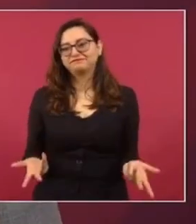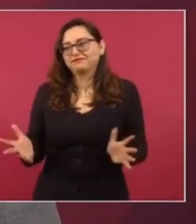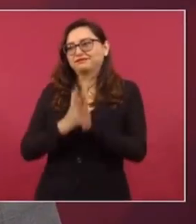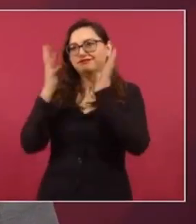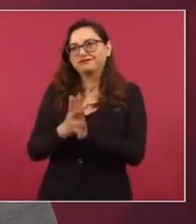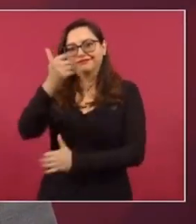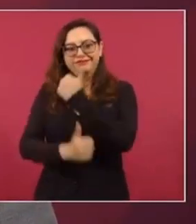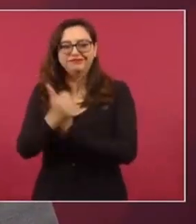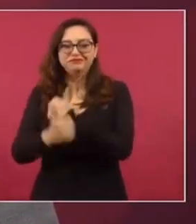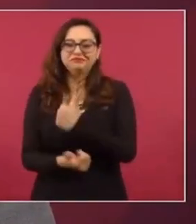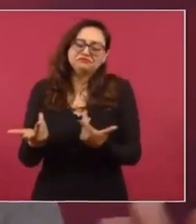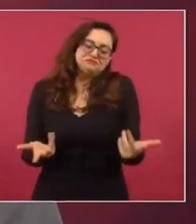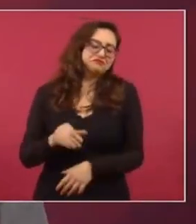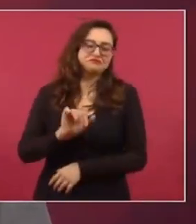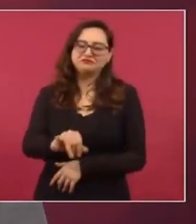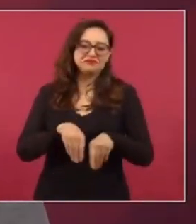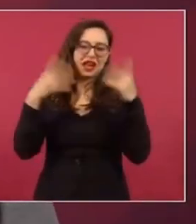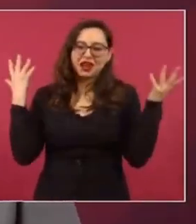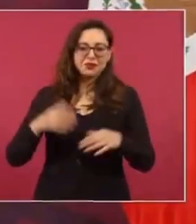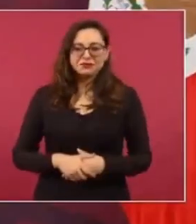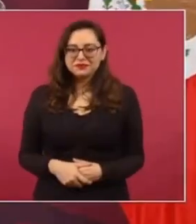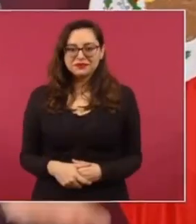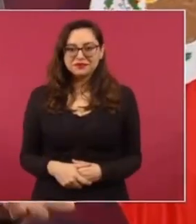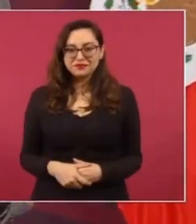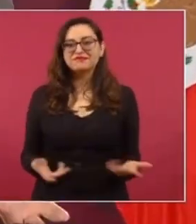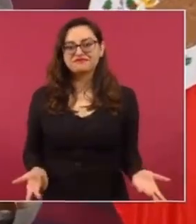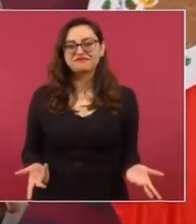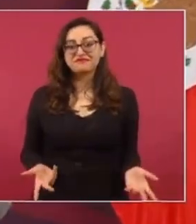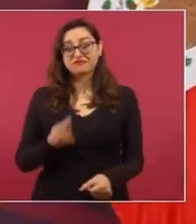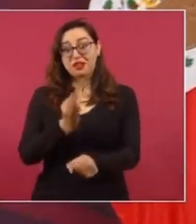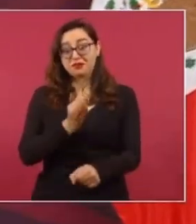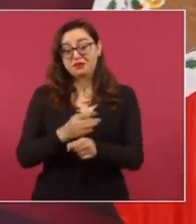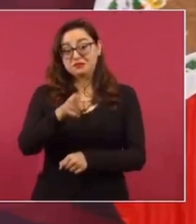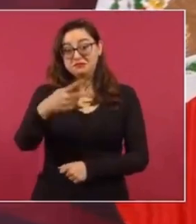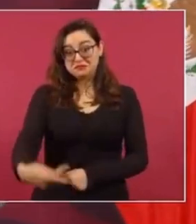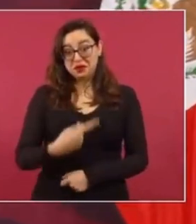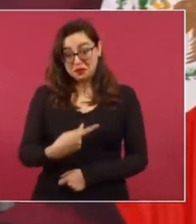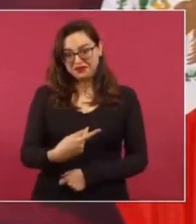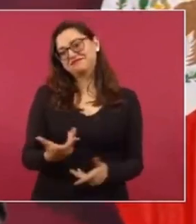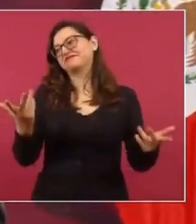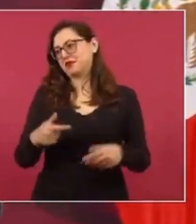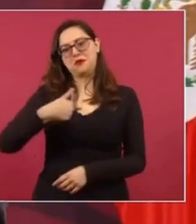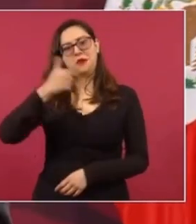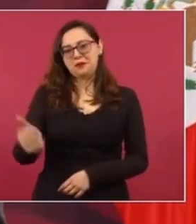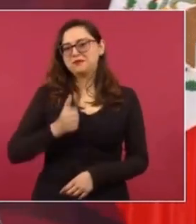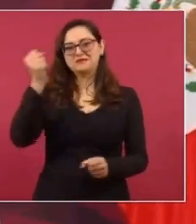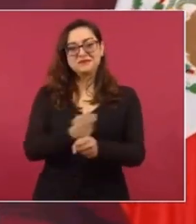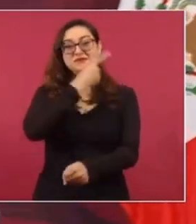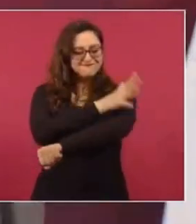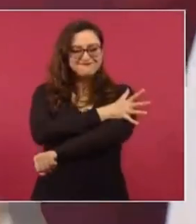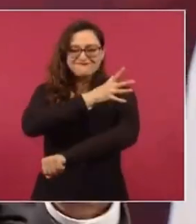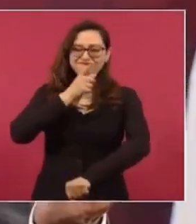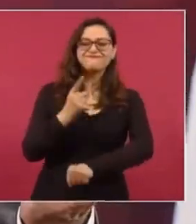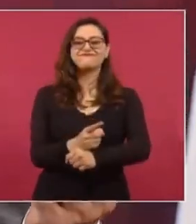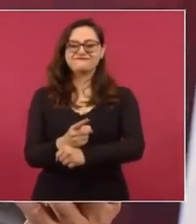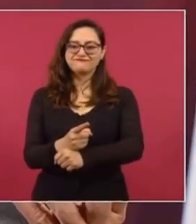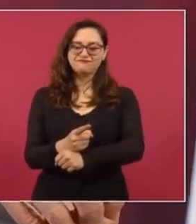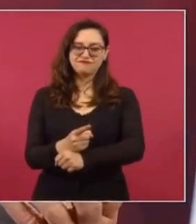participando. Y me das la oportunidad de decir que la maestra Delfina es una mujer honesta,